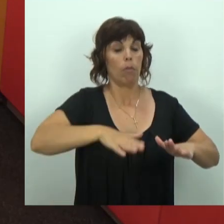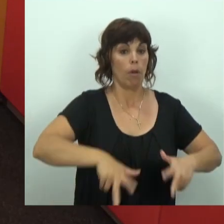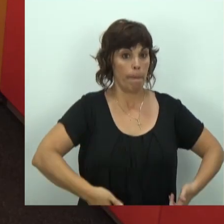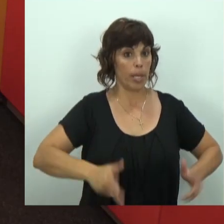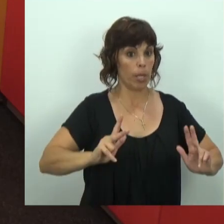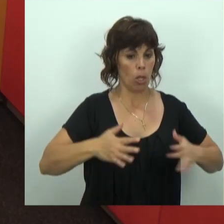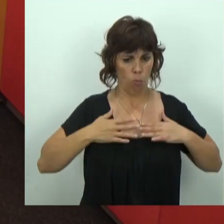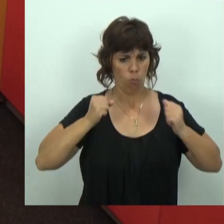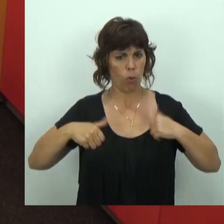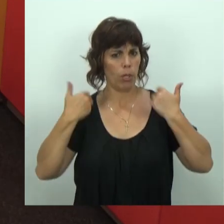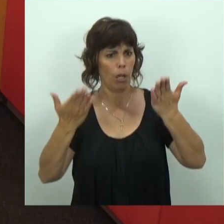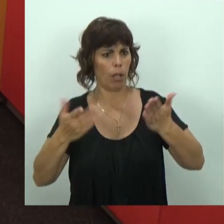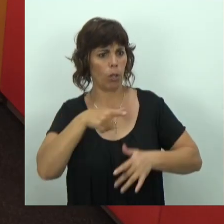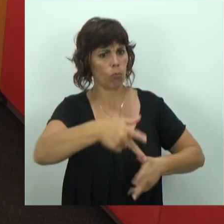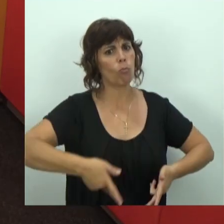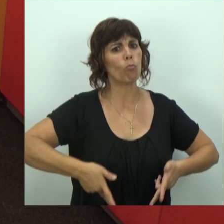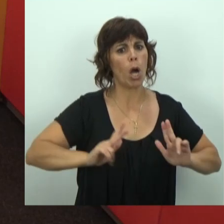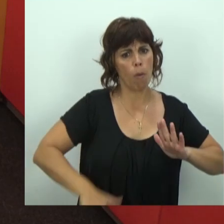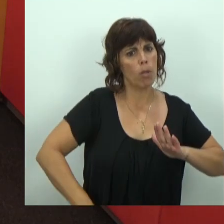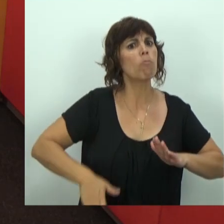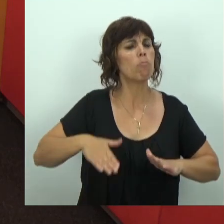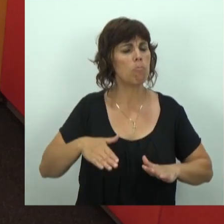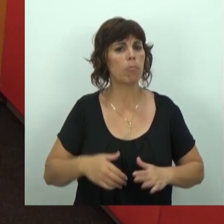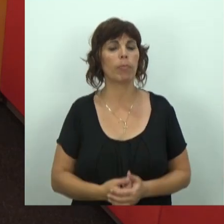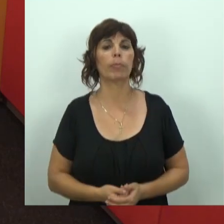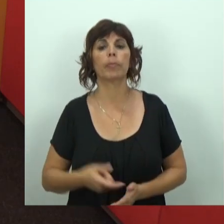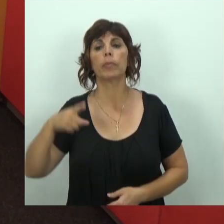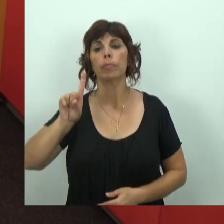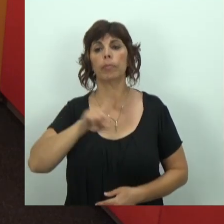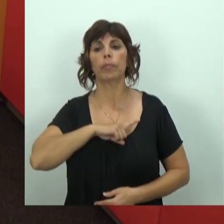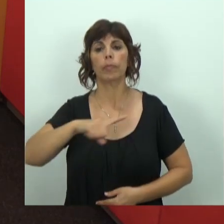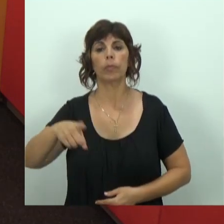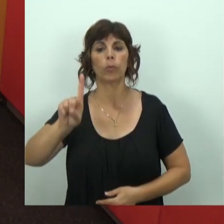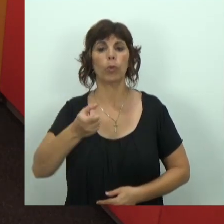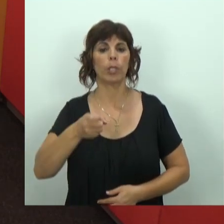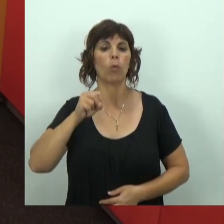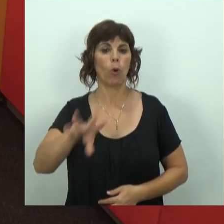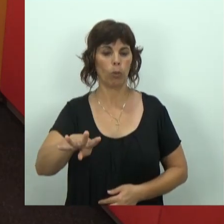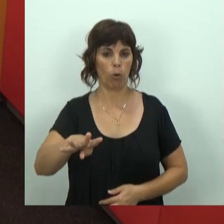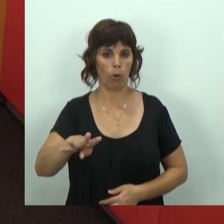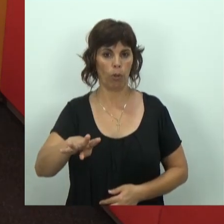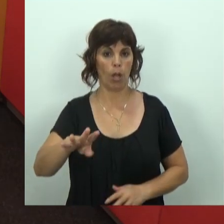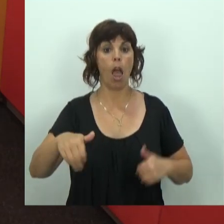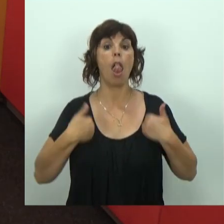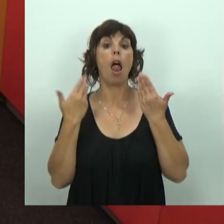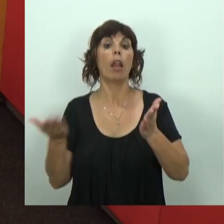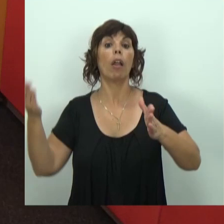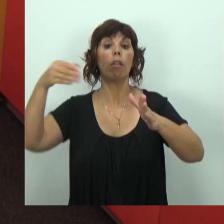de Jesucristo, como dice primera carta de Timoteo 1:14, está el amor y la fe.